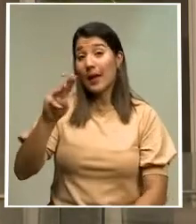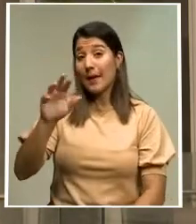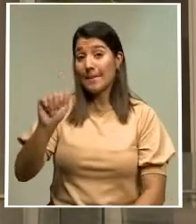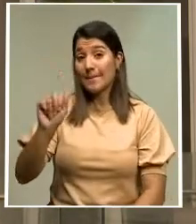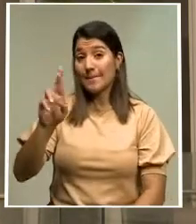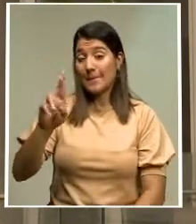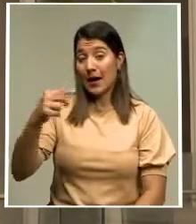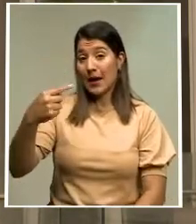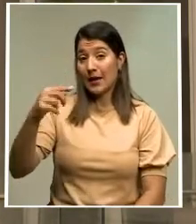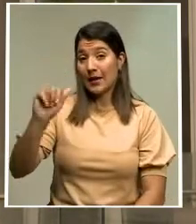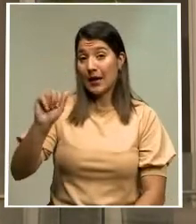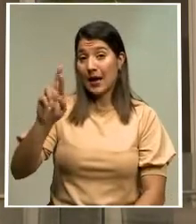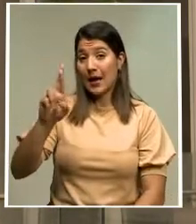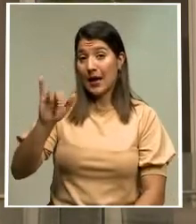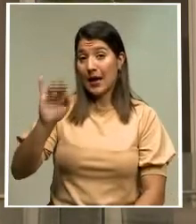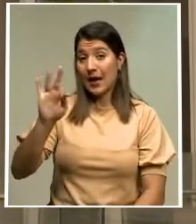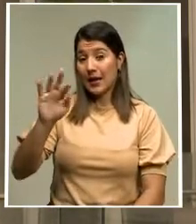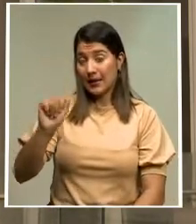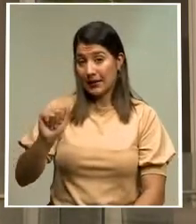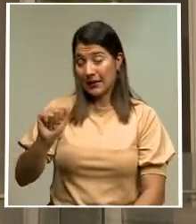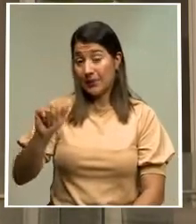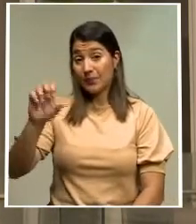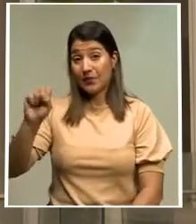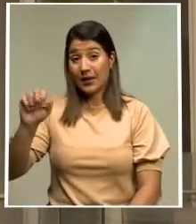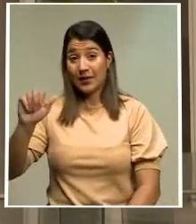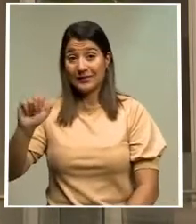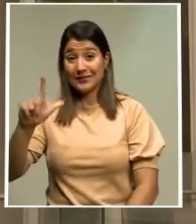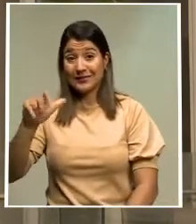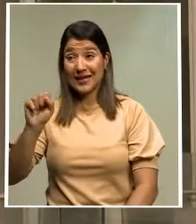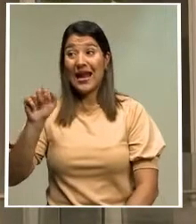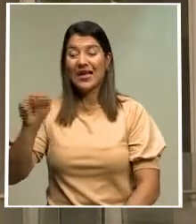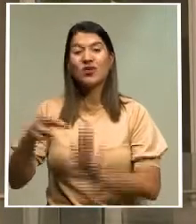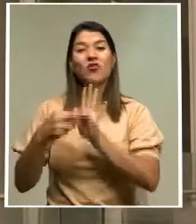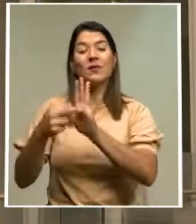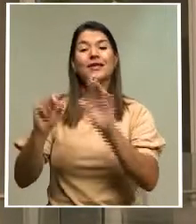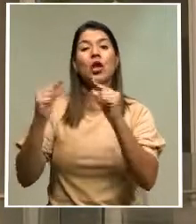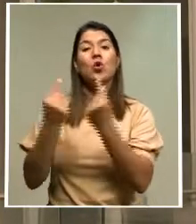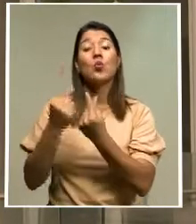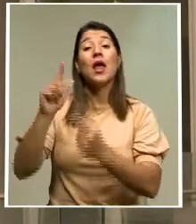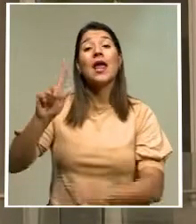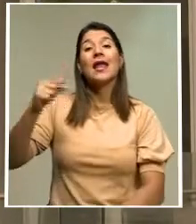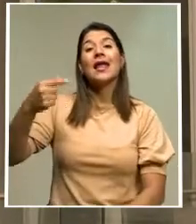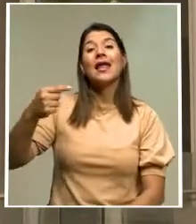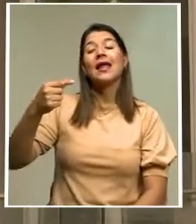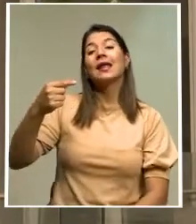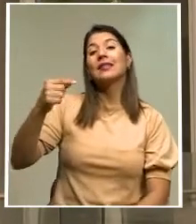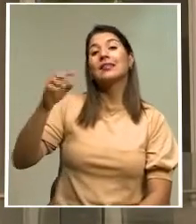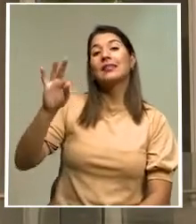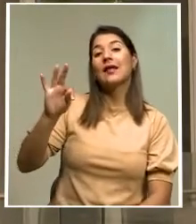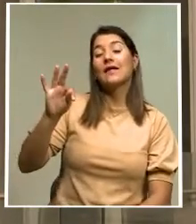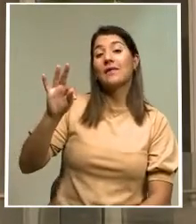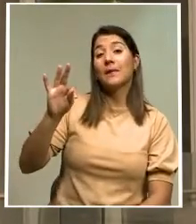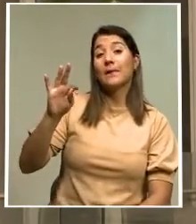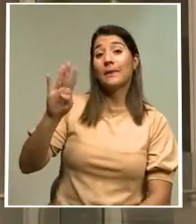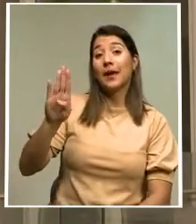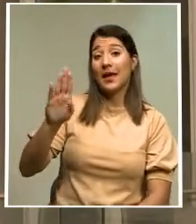la comisionada LGTBIQ del gobierno, renunció porque el gobierno no ha querido